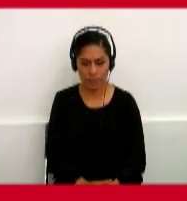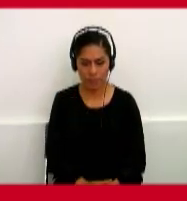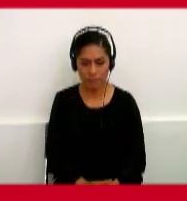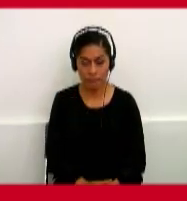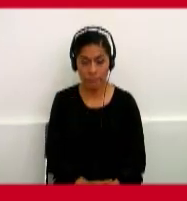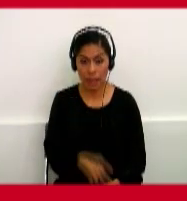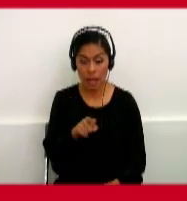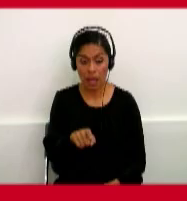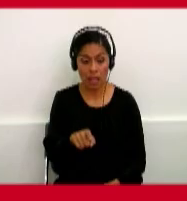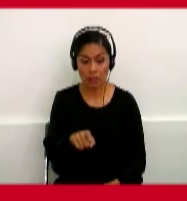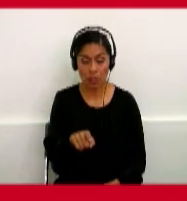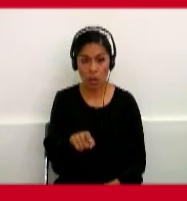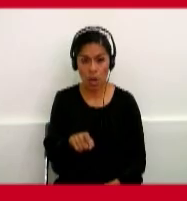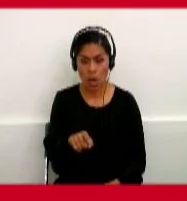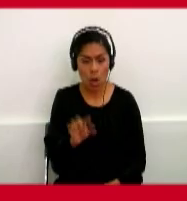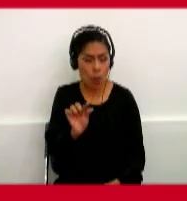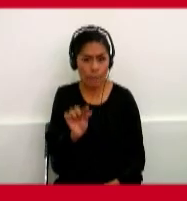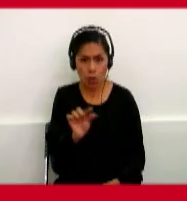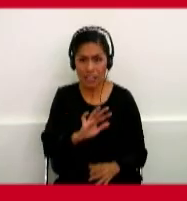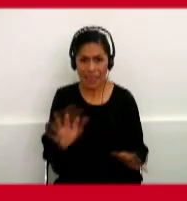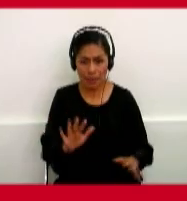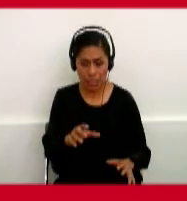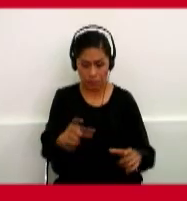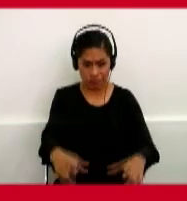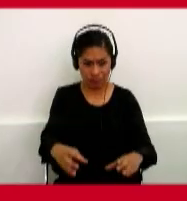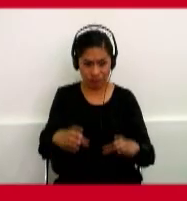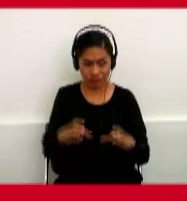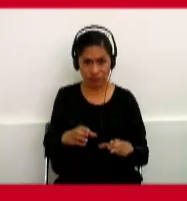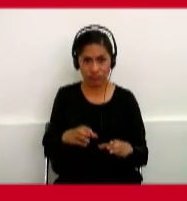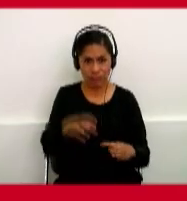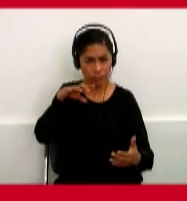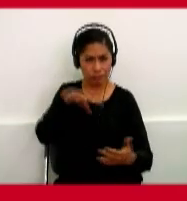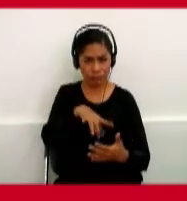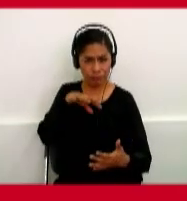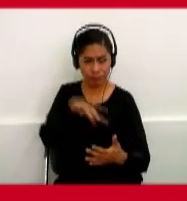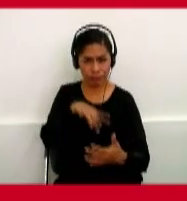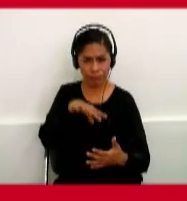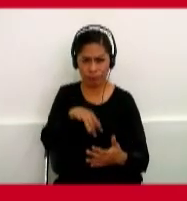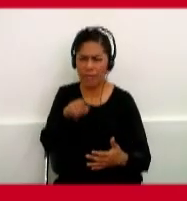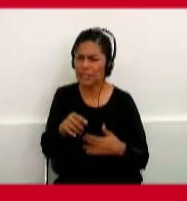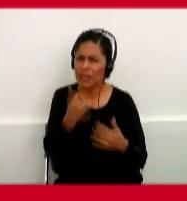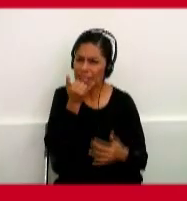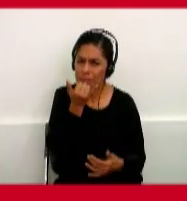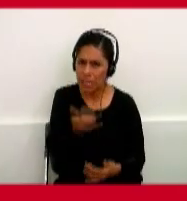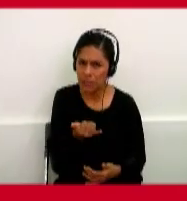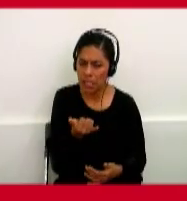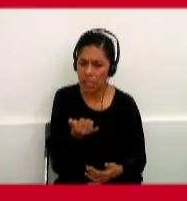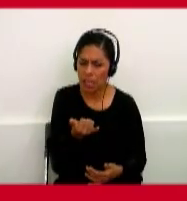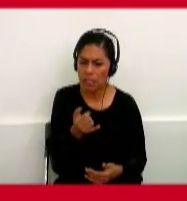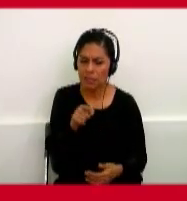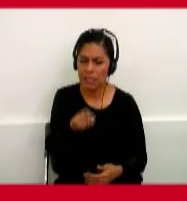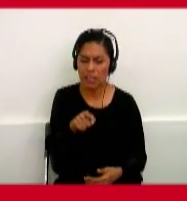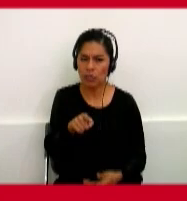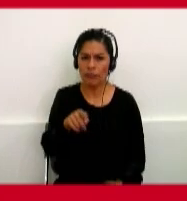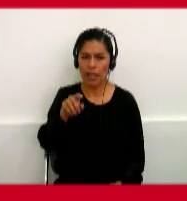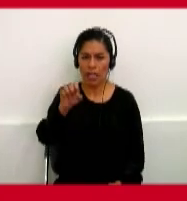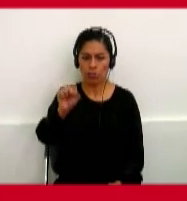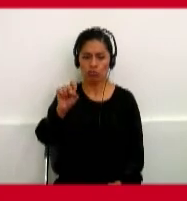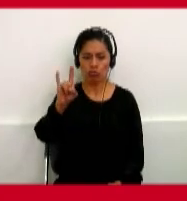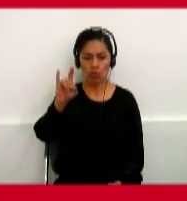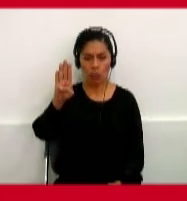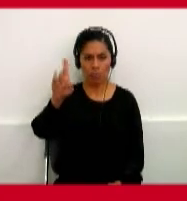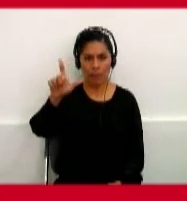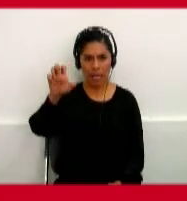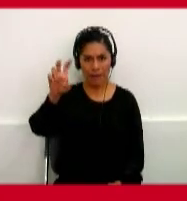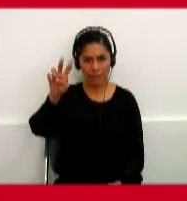una porción de la zona de estudio y sensibilizamos qué pasa si esto es explotado por su level stoping o qué pasa si es por